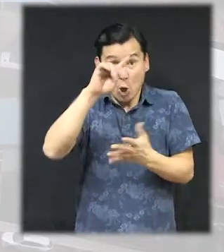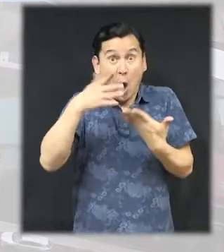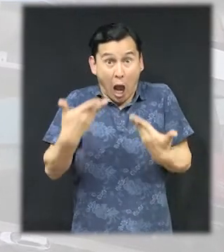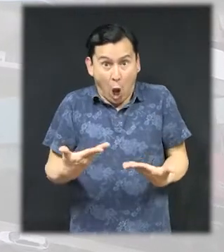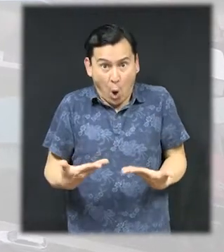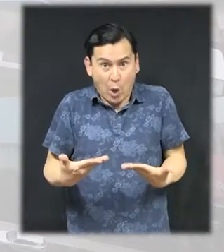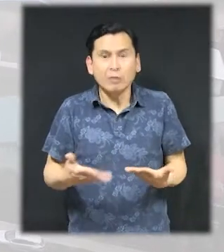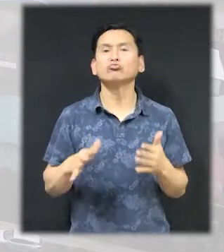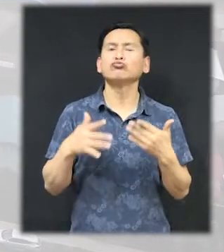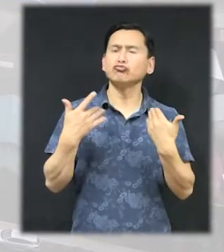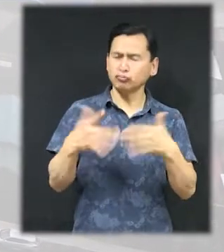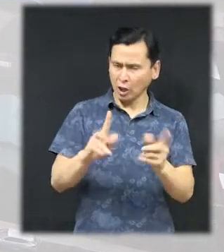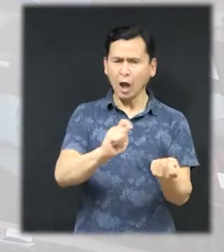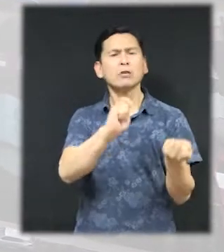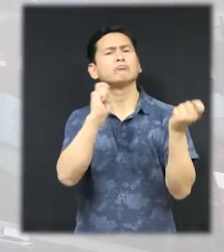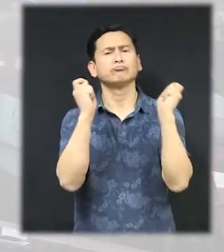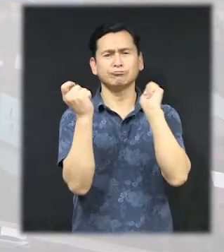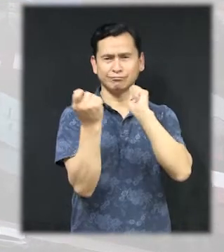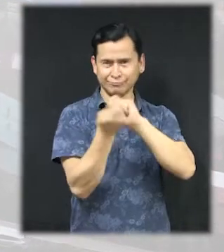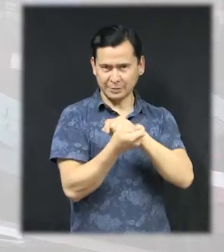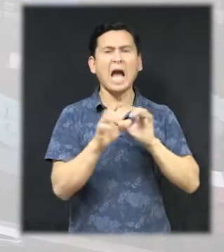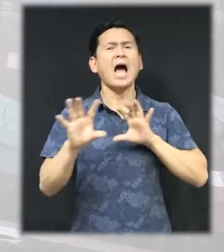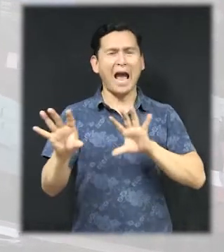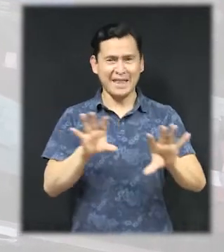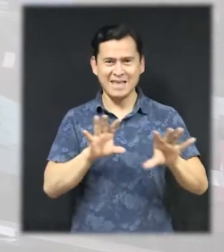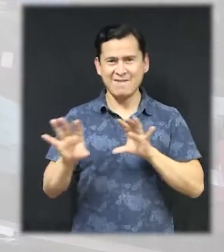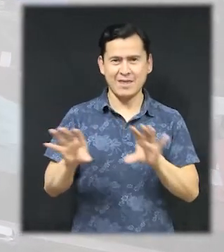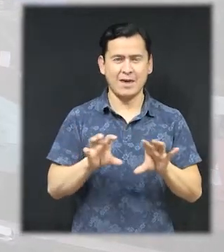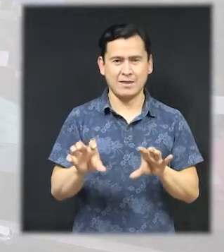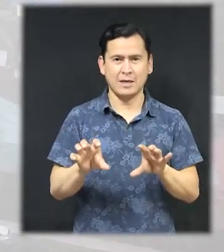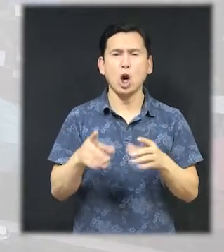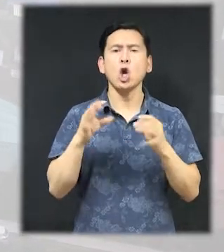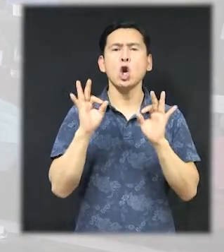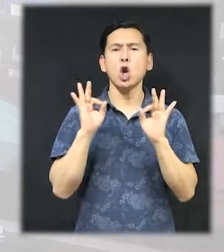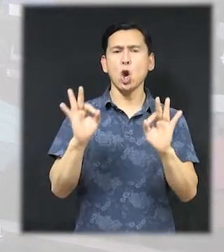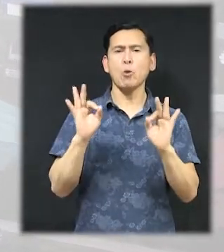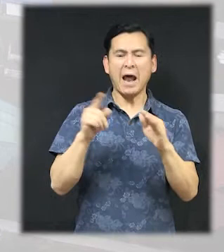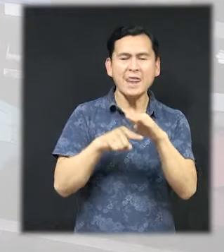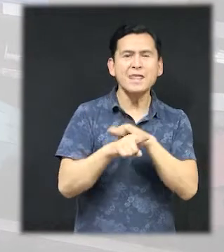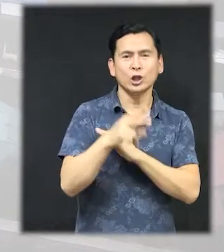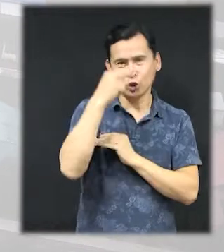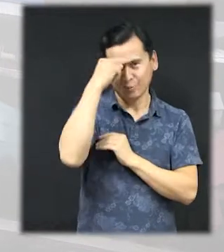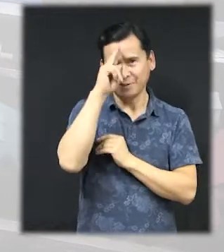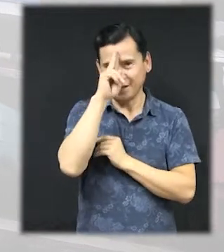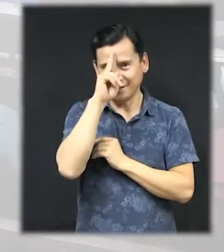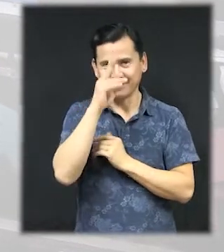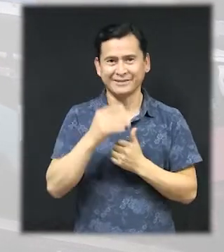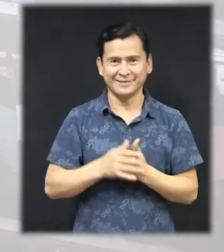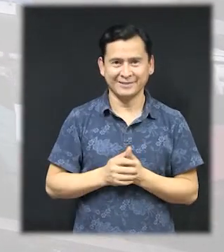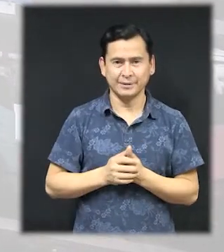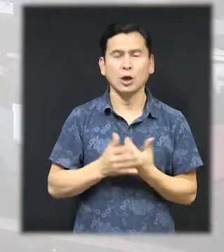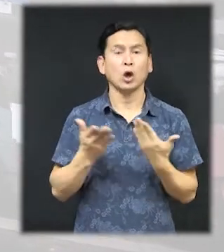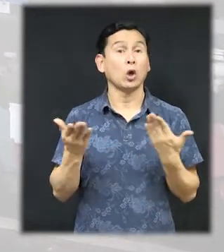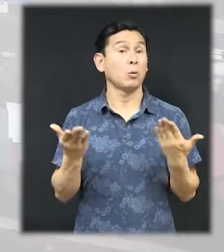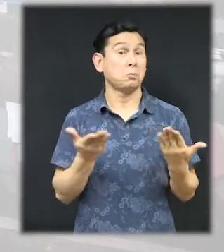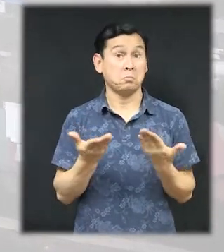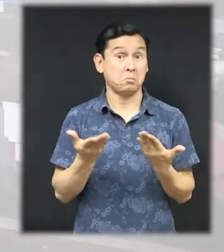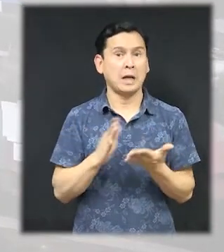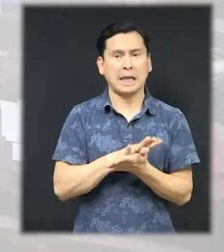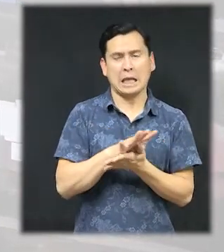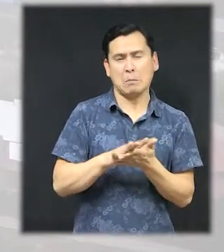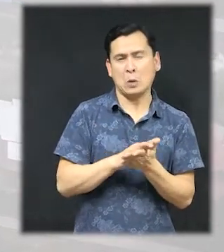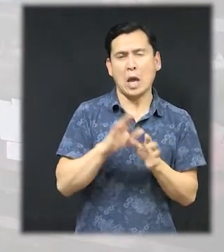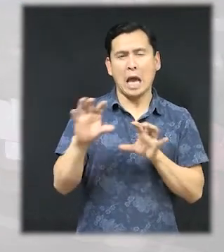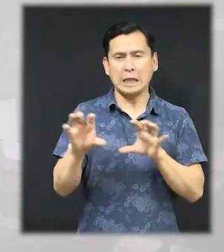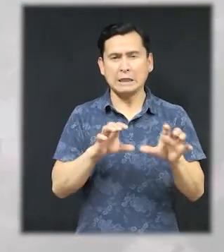los especialistas y que actualmente ya se han transformado en una actividad prácticamente normal dentro del